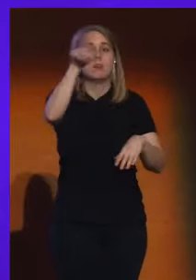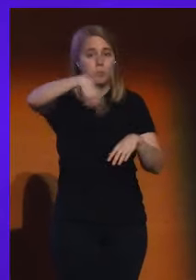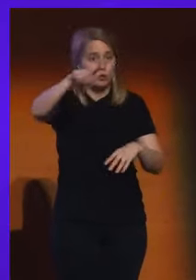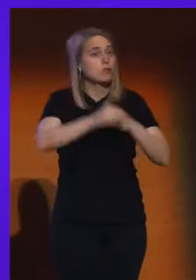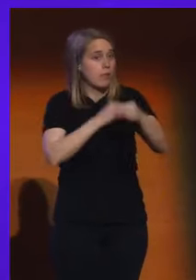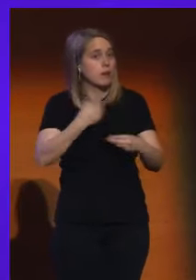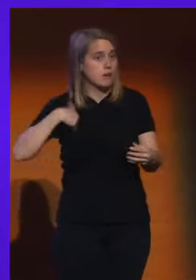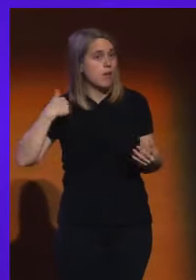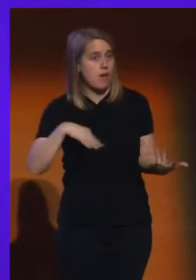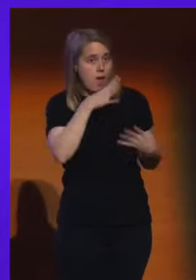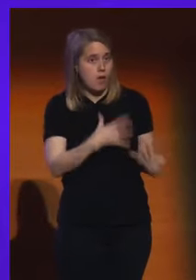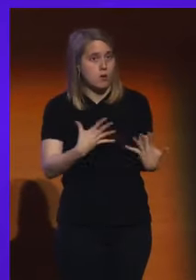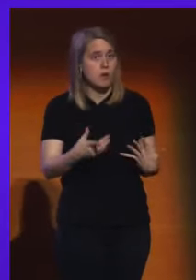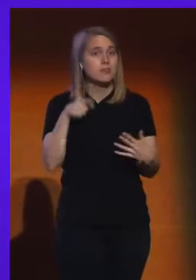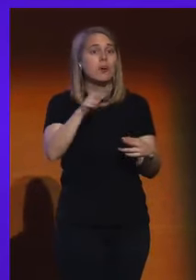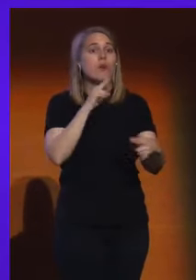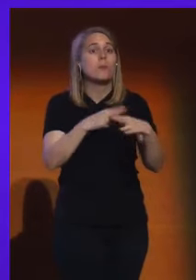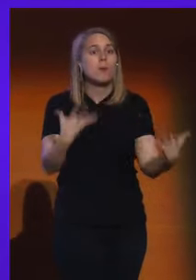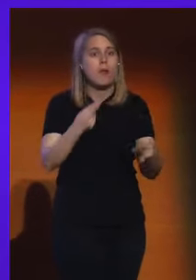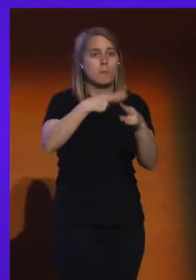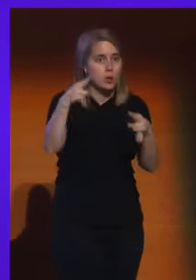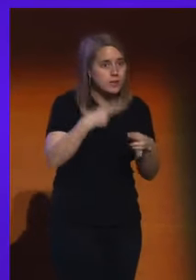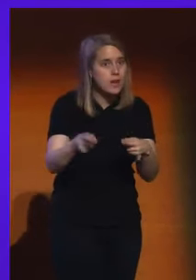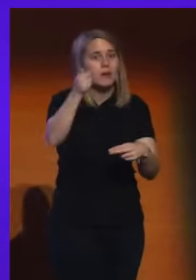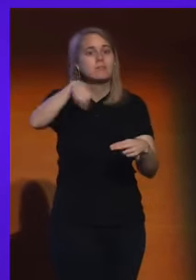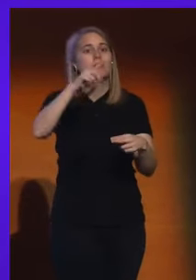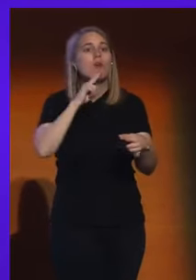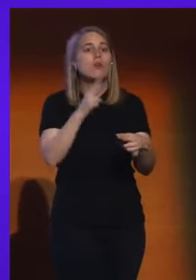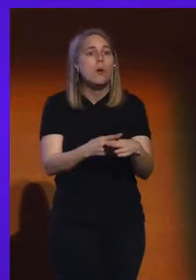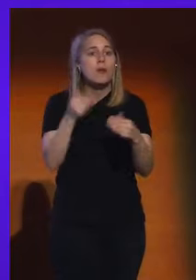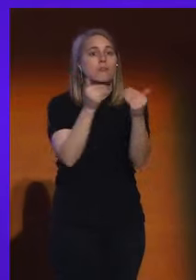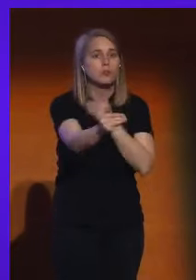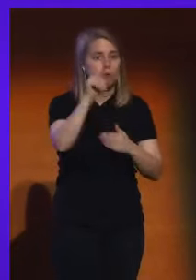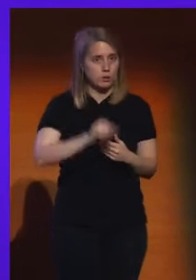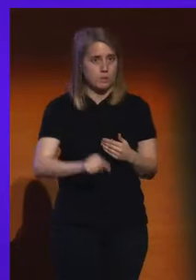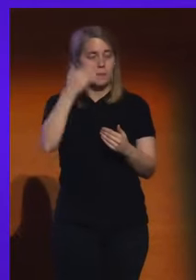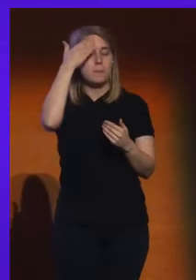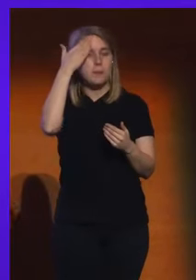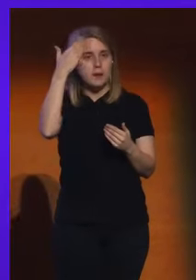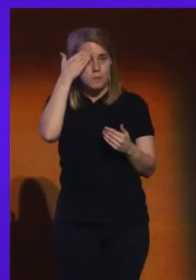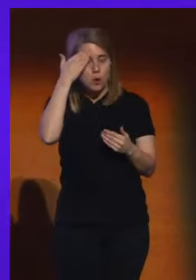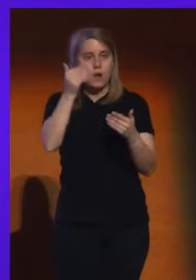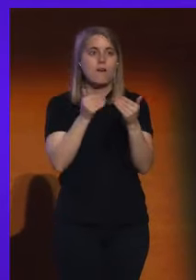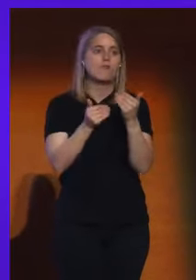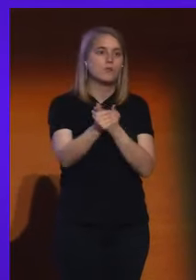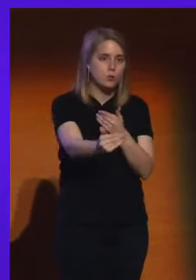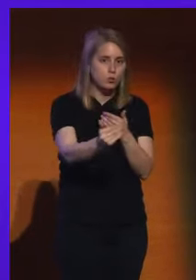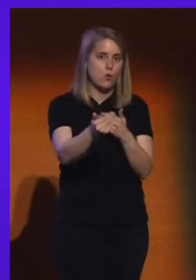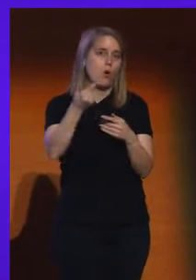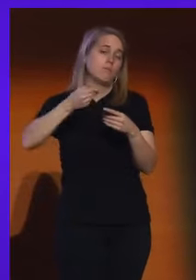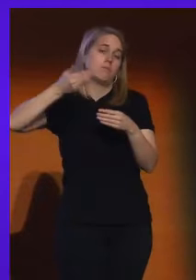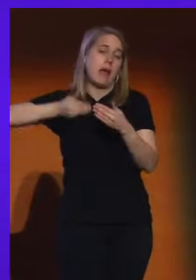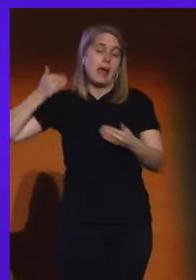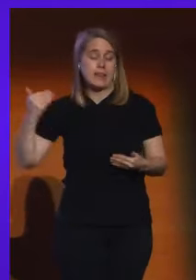estáis haciendo. Y eso se llama política y eso se llama futuro, la memoria de un futuro